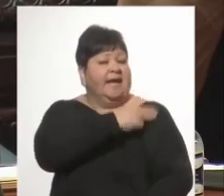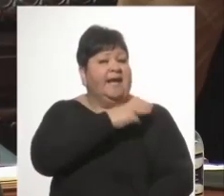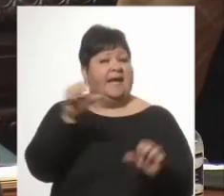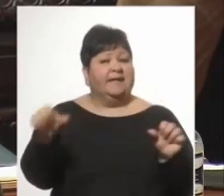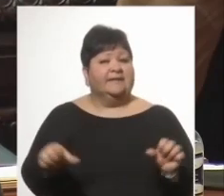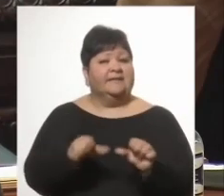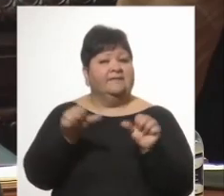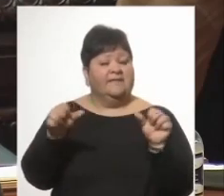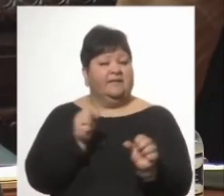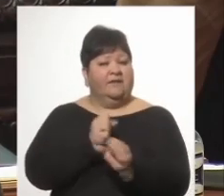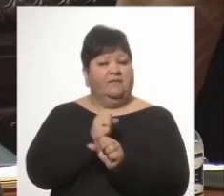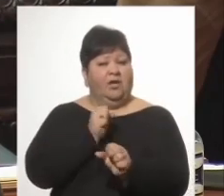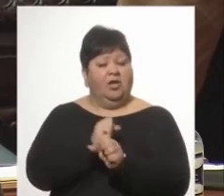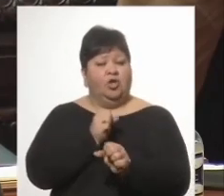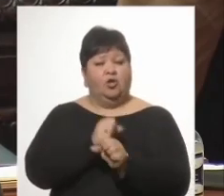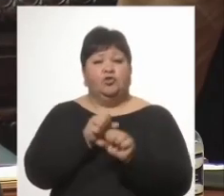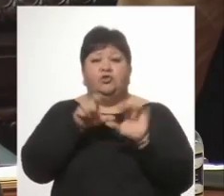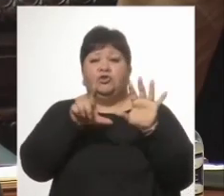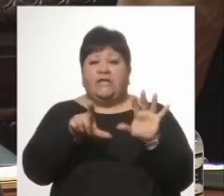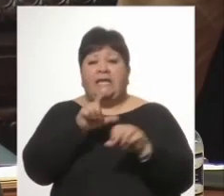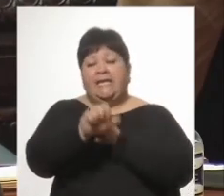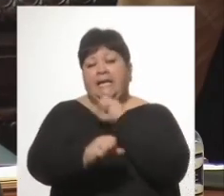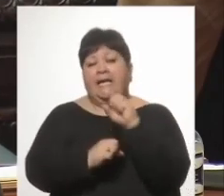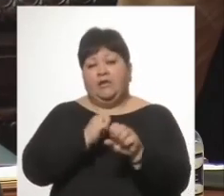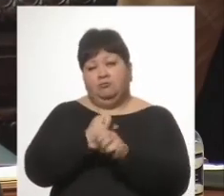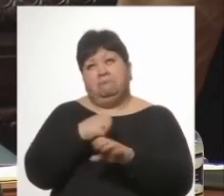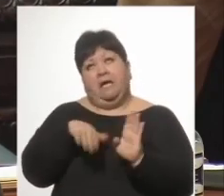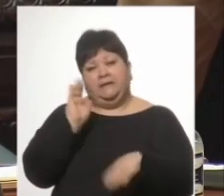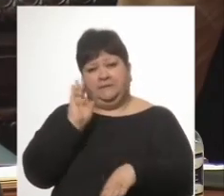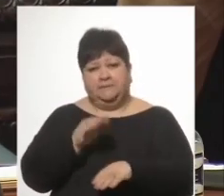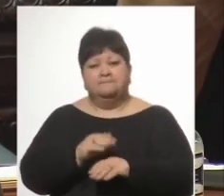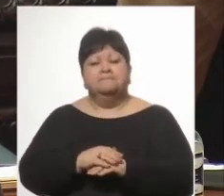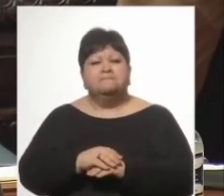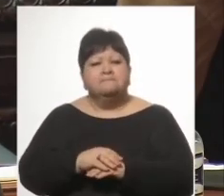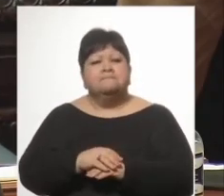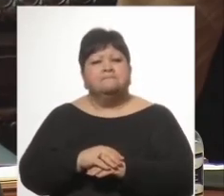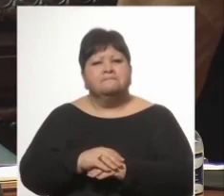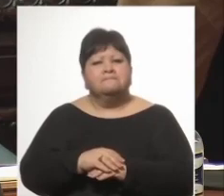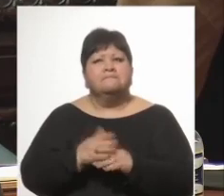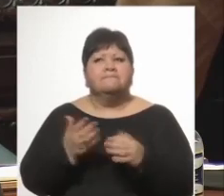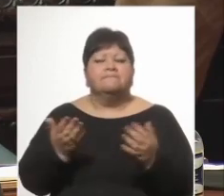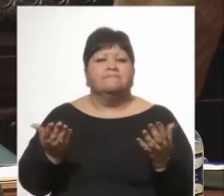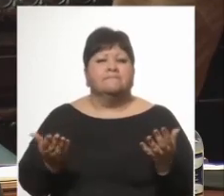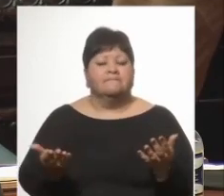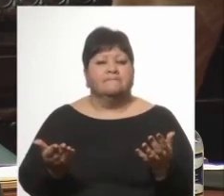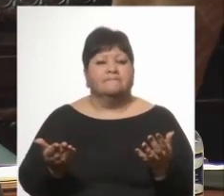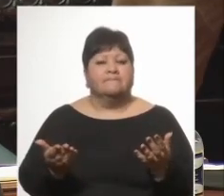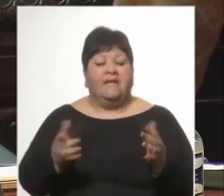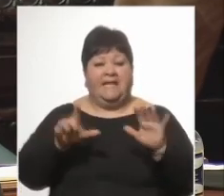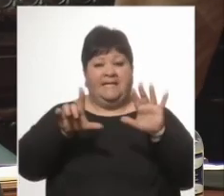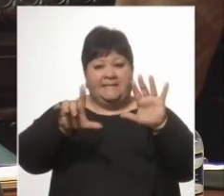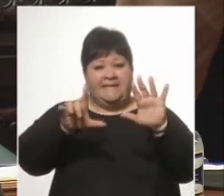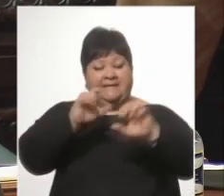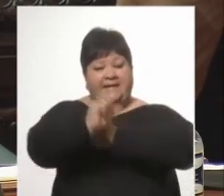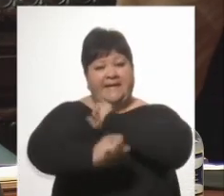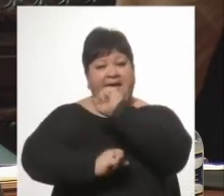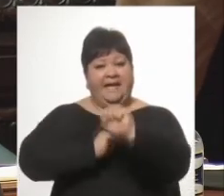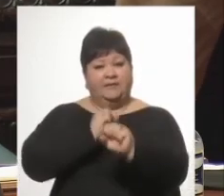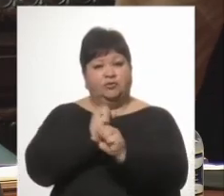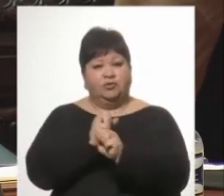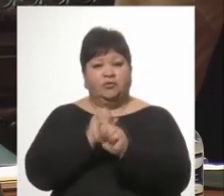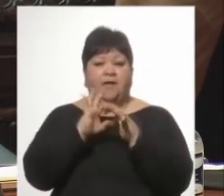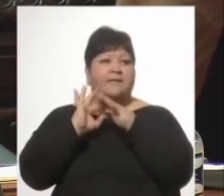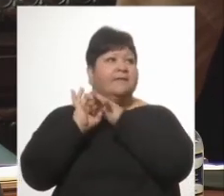de 7 años. Quiso la coyuntura que los 7 años y pico